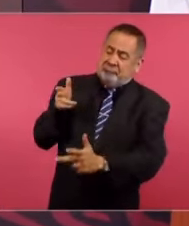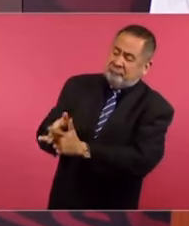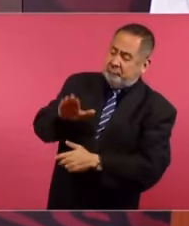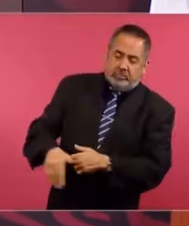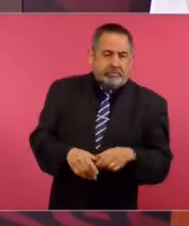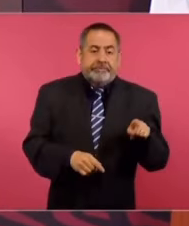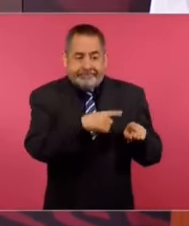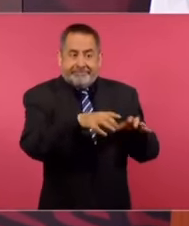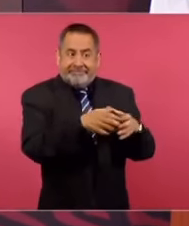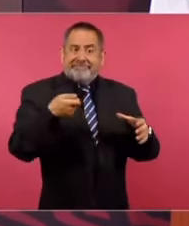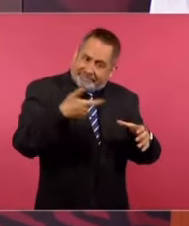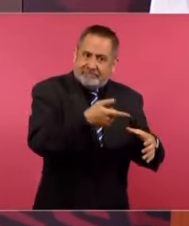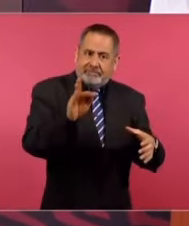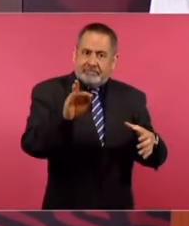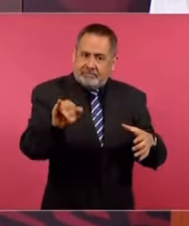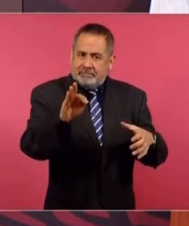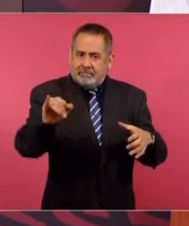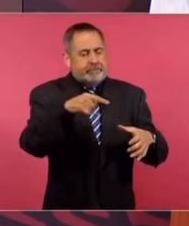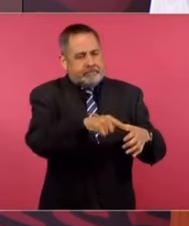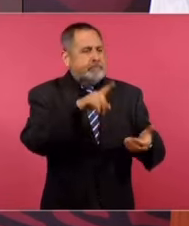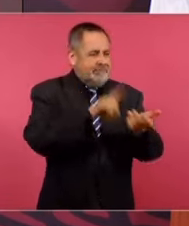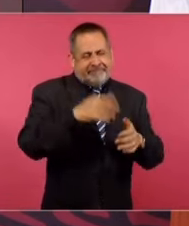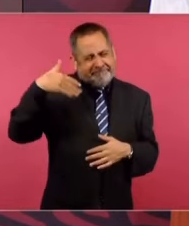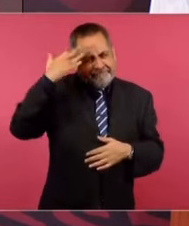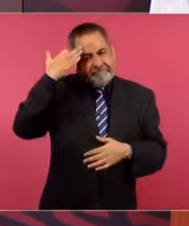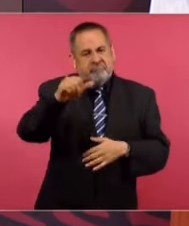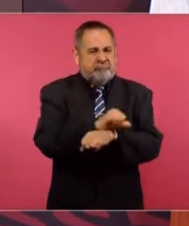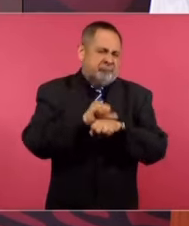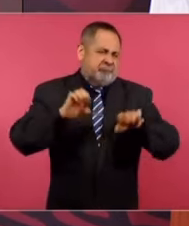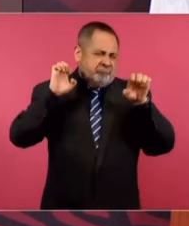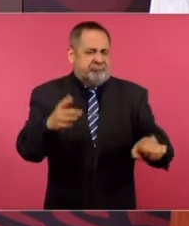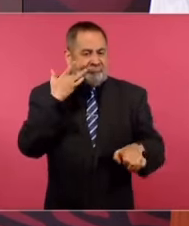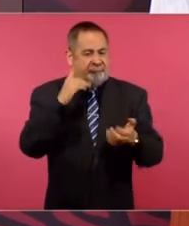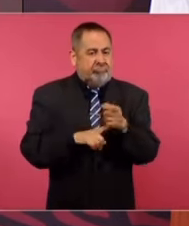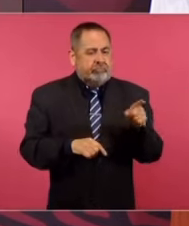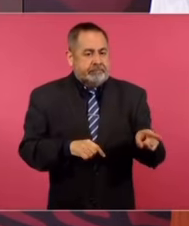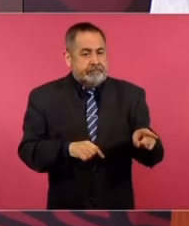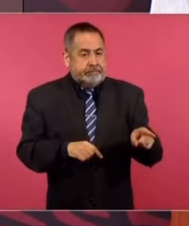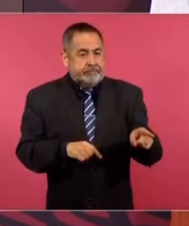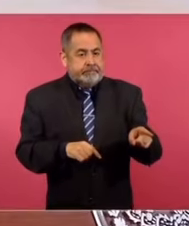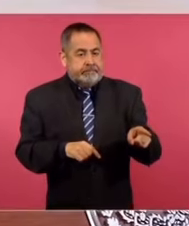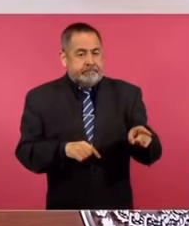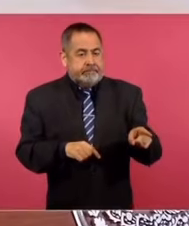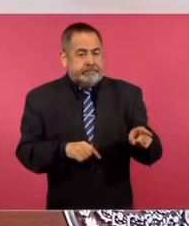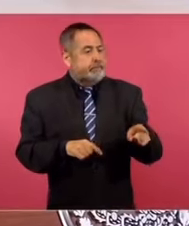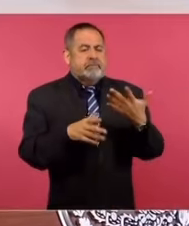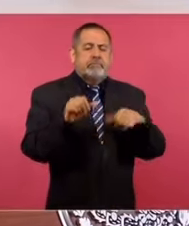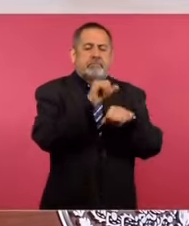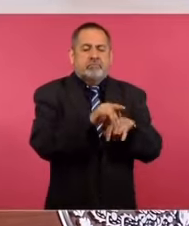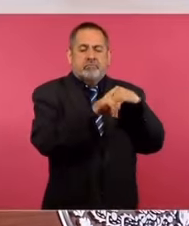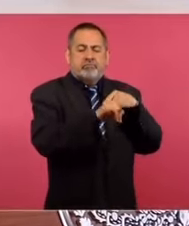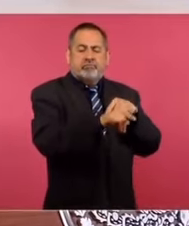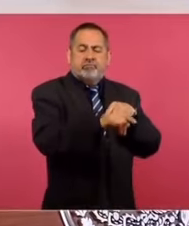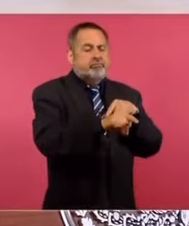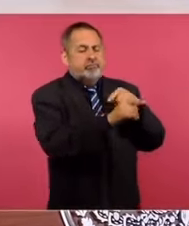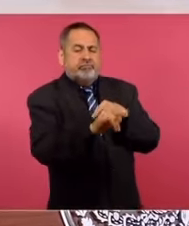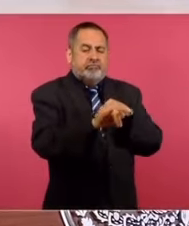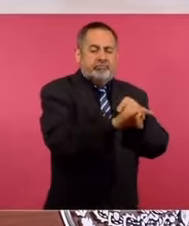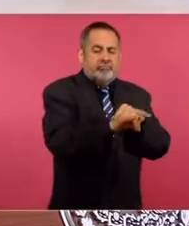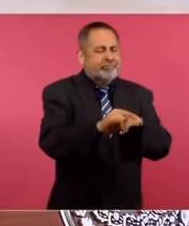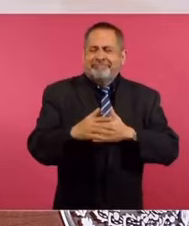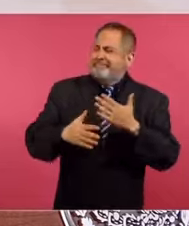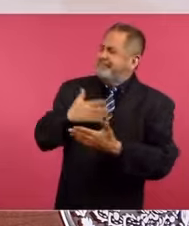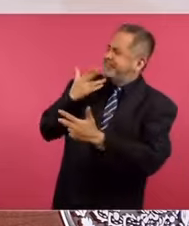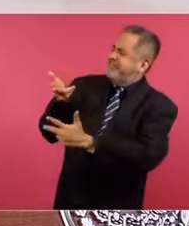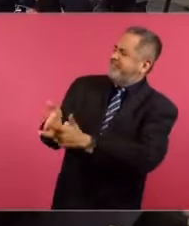En aquellos tiempos, los más lujosos hicieron como un desfile celebrando